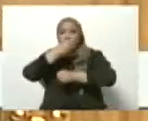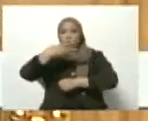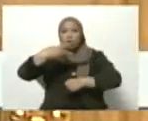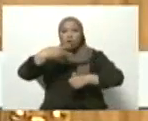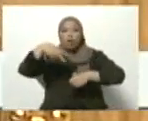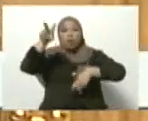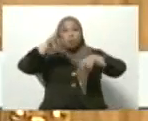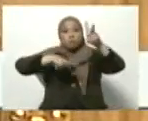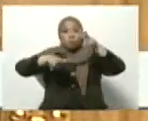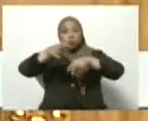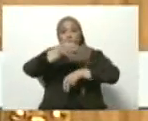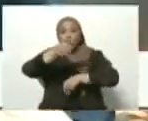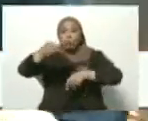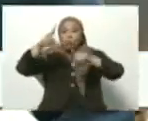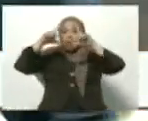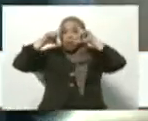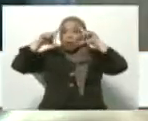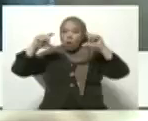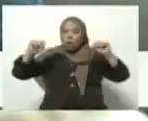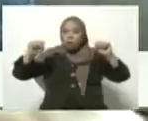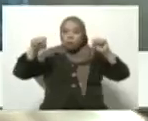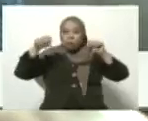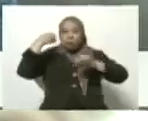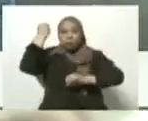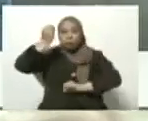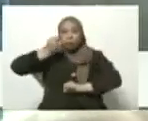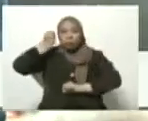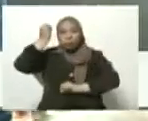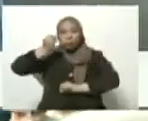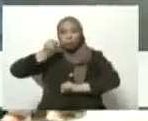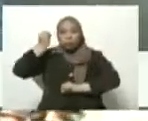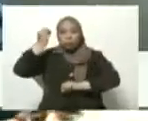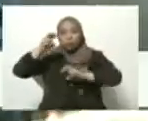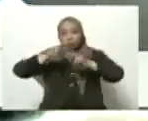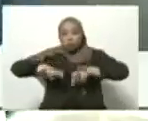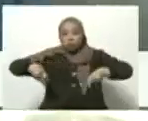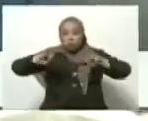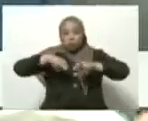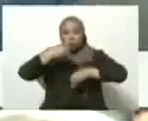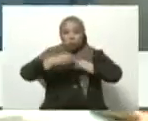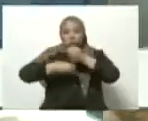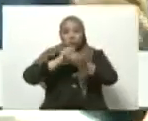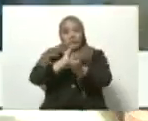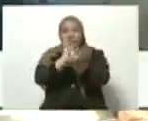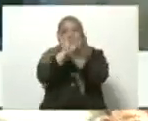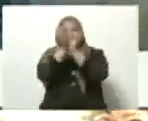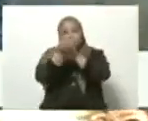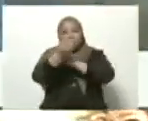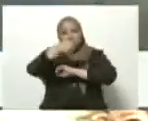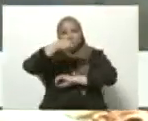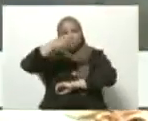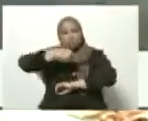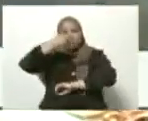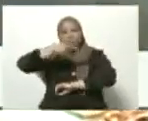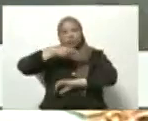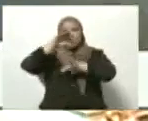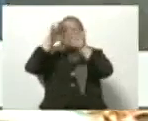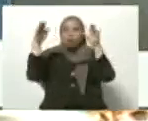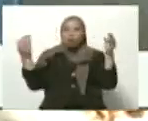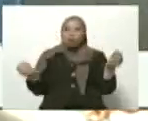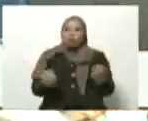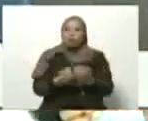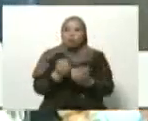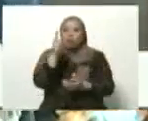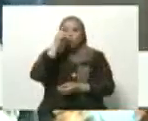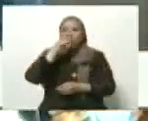con todo el análisis prospectivo de lo que geopolíticamente está ocurriendo y va a ocurrir en el mundo en los próximos